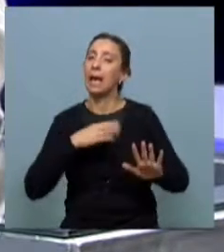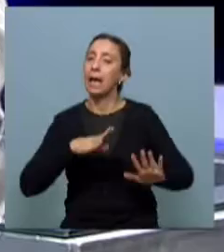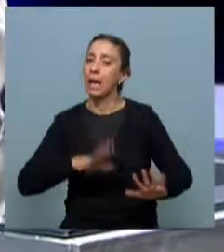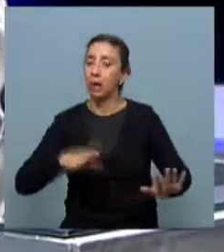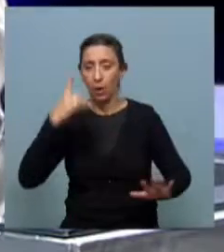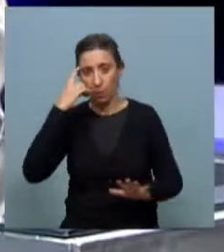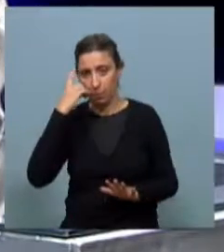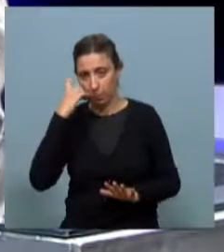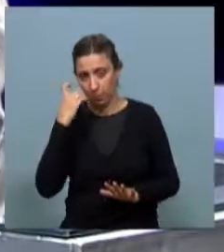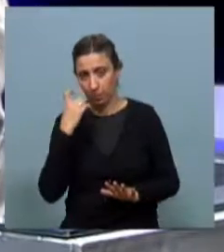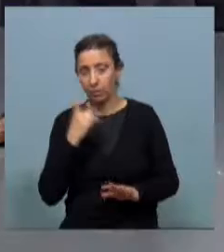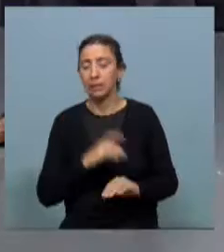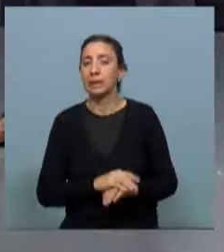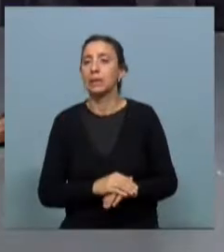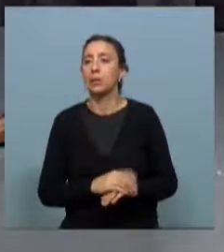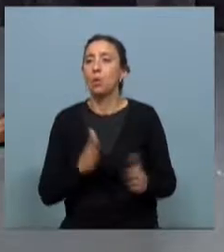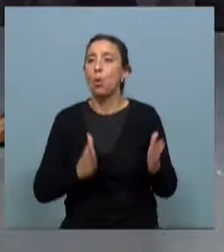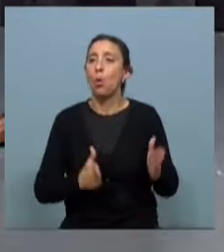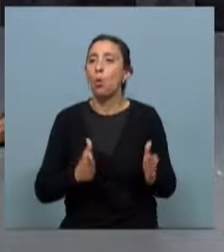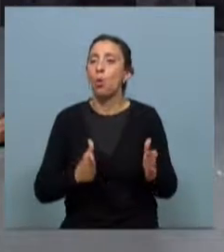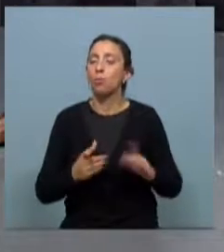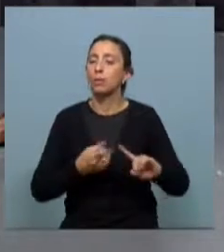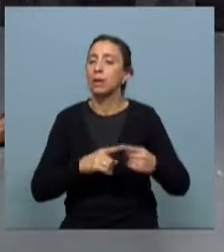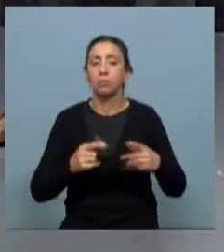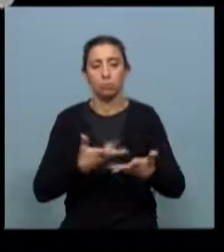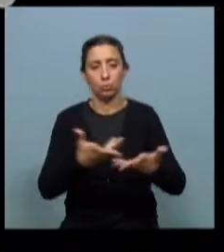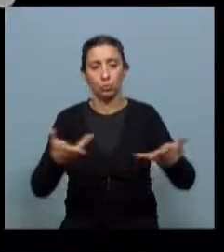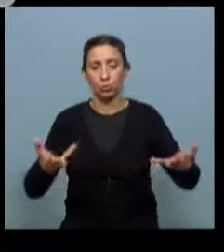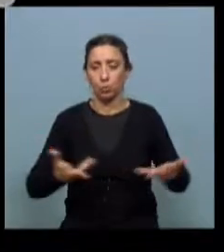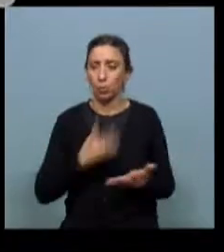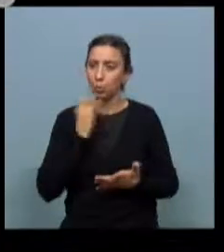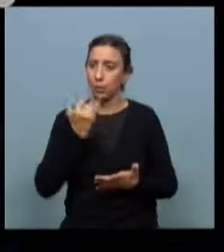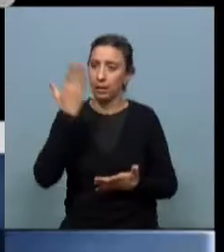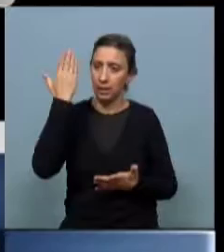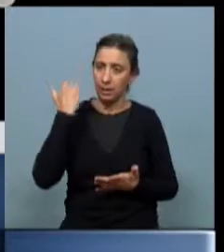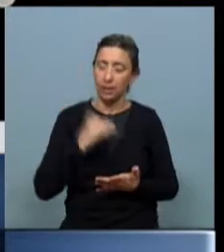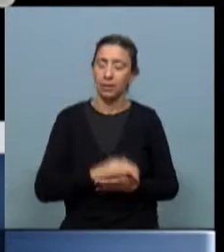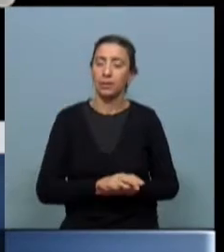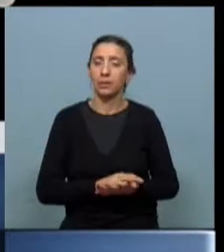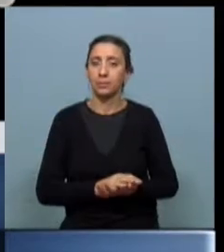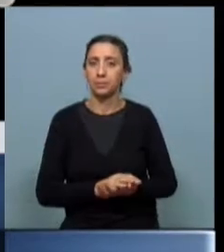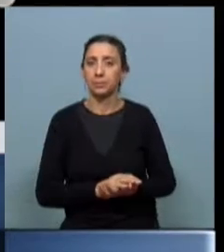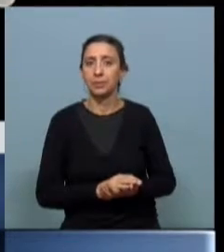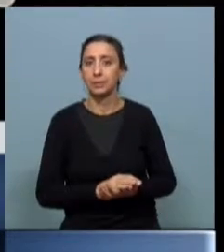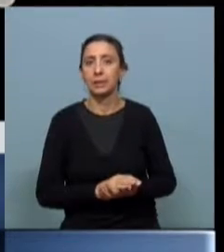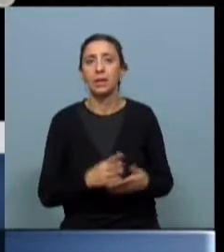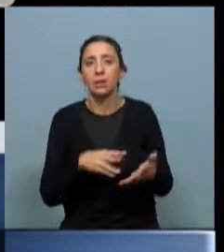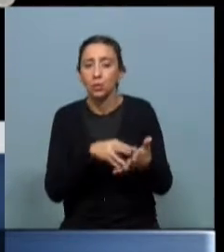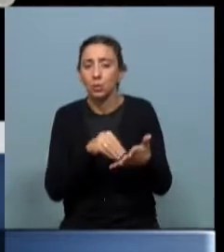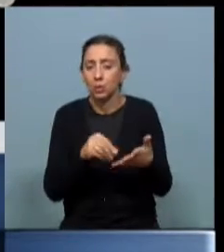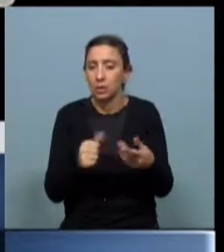aprenden cómo un robot puede interactuar con el ambiente, recibiendo, lo explicaba muy bien Juan en la nota, a través de